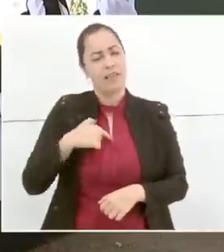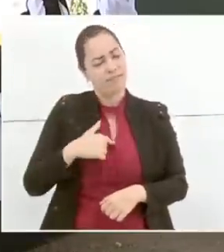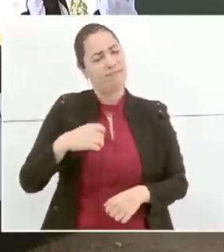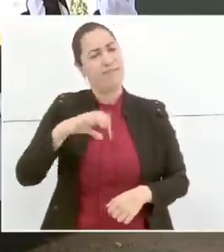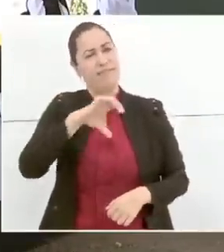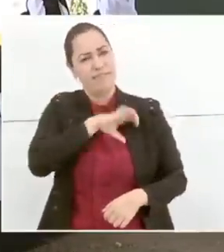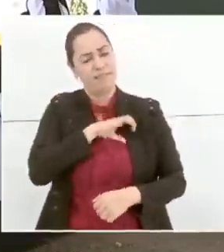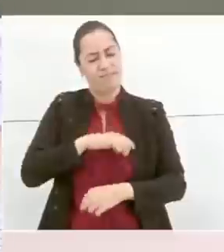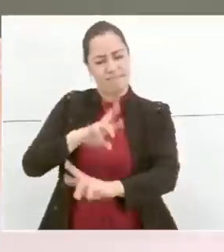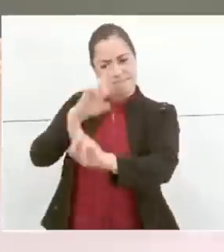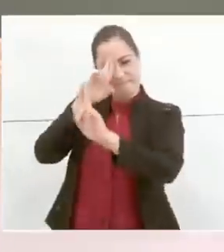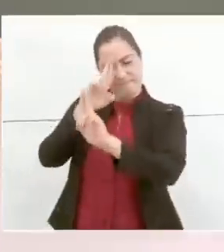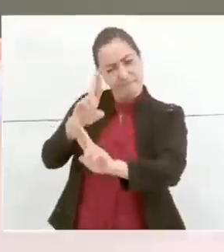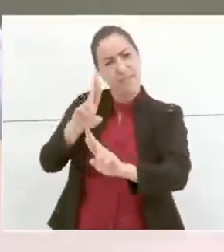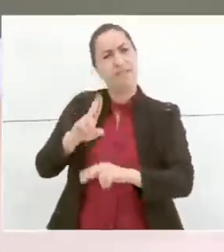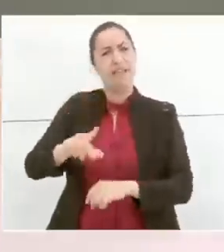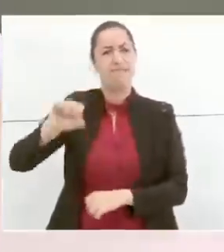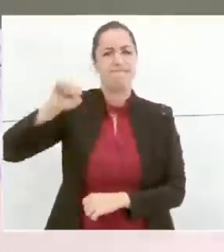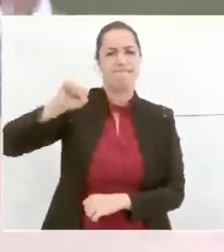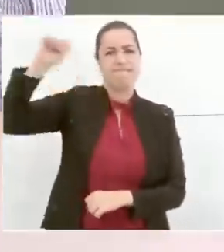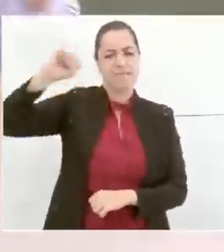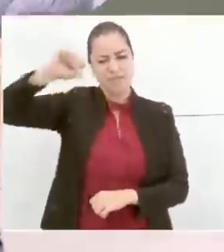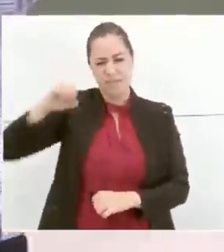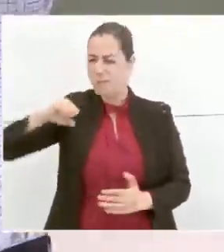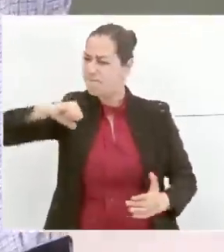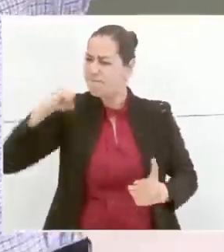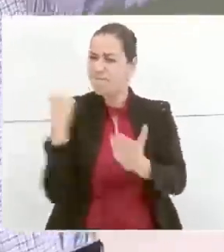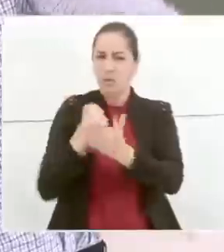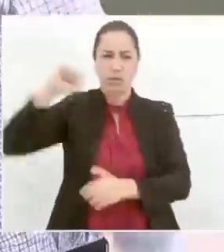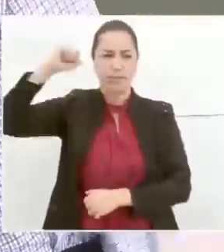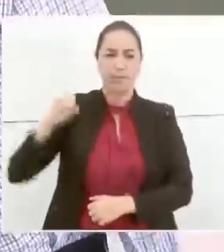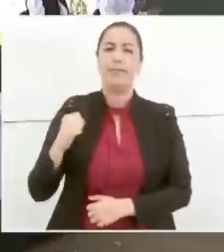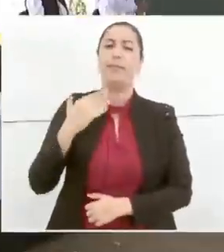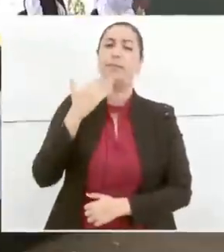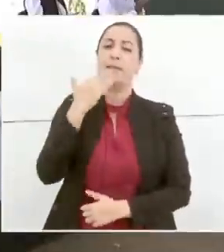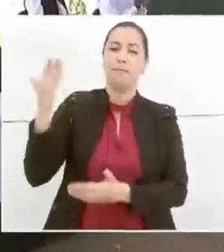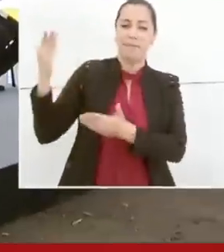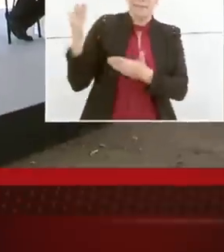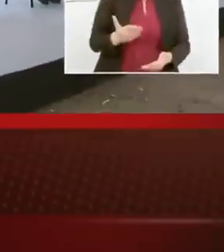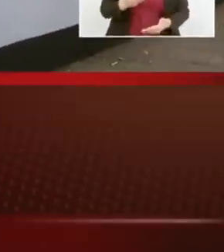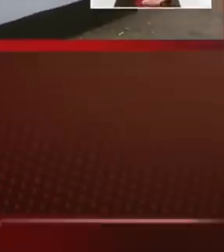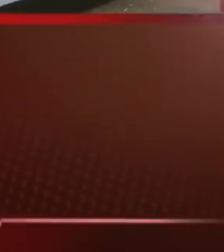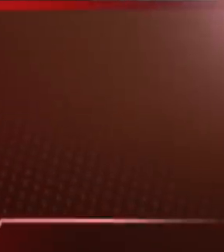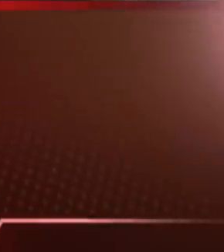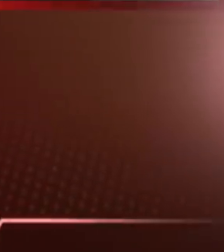le quiere. Así es que arriba Sinaloa, puro Sinaloa, y bienvenido nuevamente, presidente.